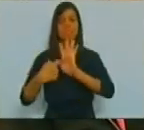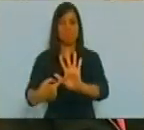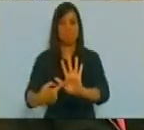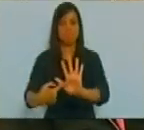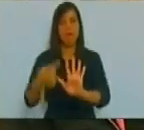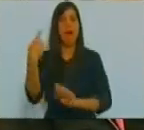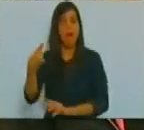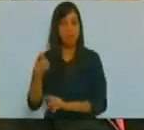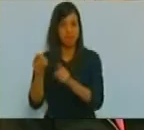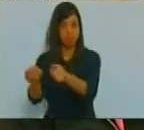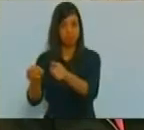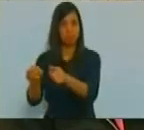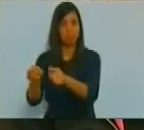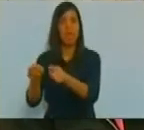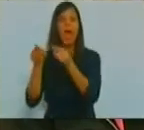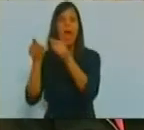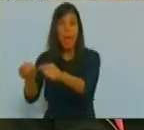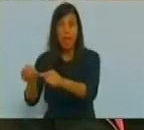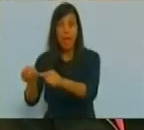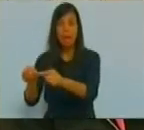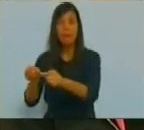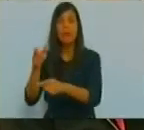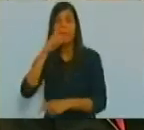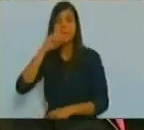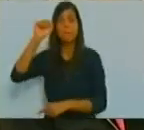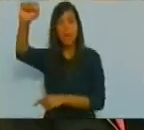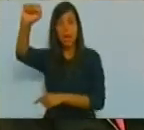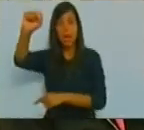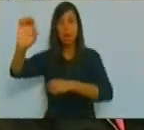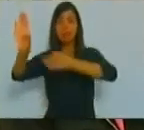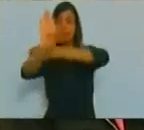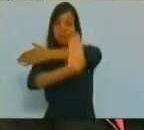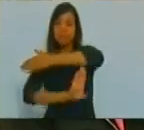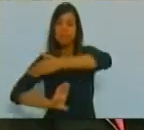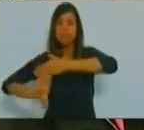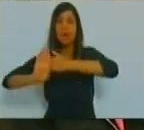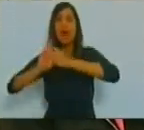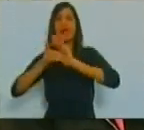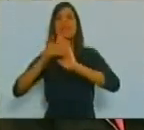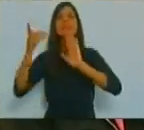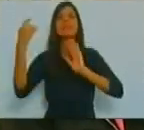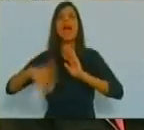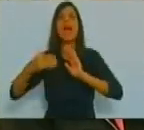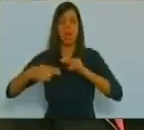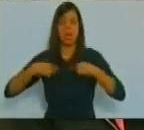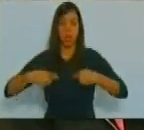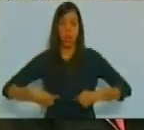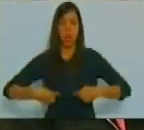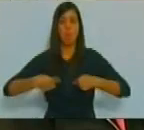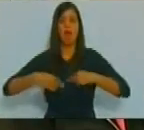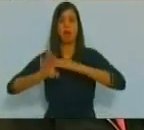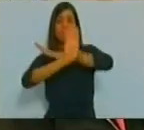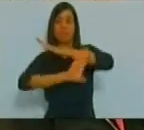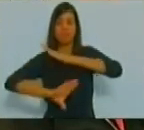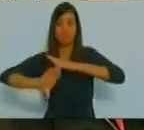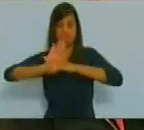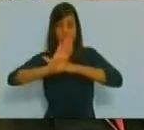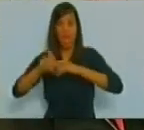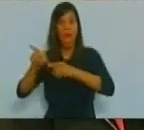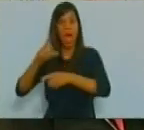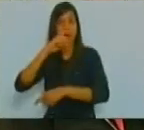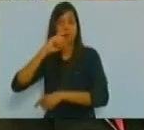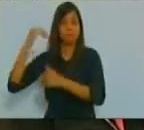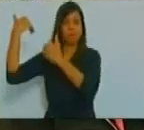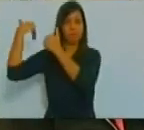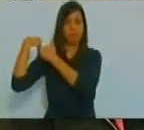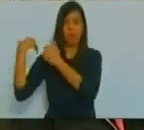que es el protector de estos derechos humanos contemplado en la constitución que es el protector